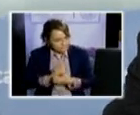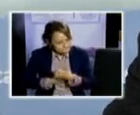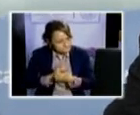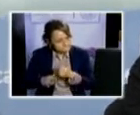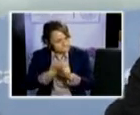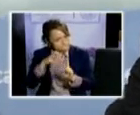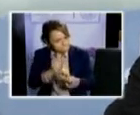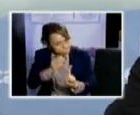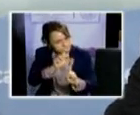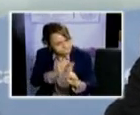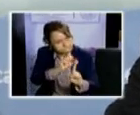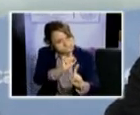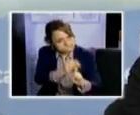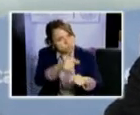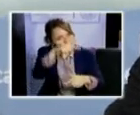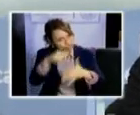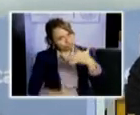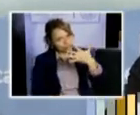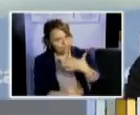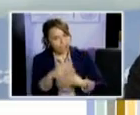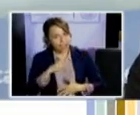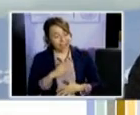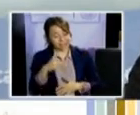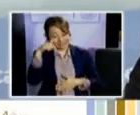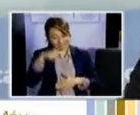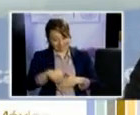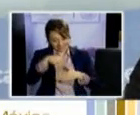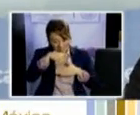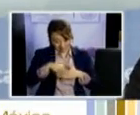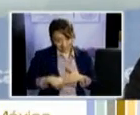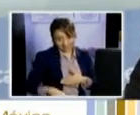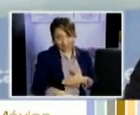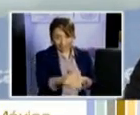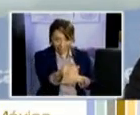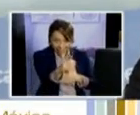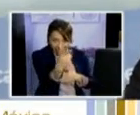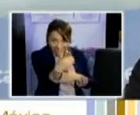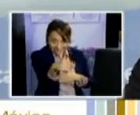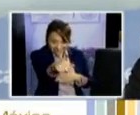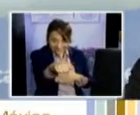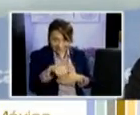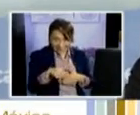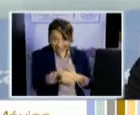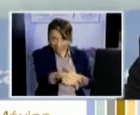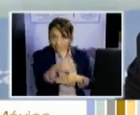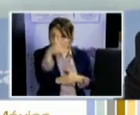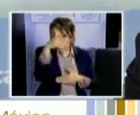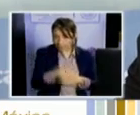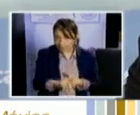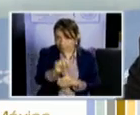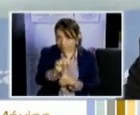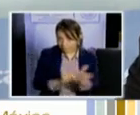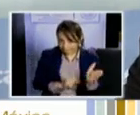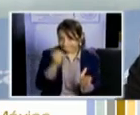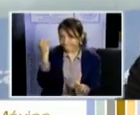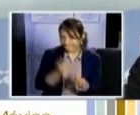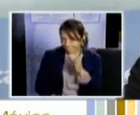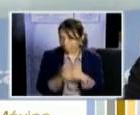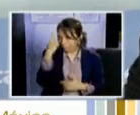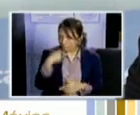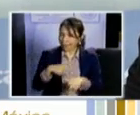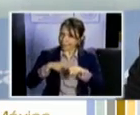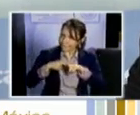desafíos de aquí a diciembre. Nos quedan 10 meses de negociaciones y los primeros retos que